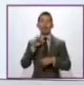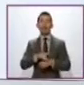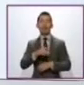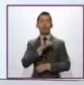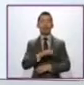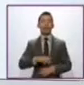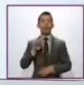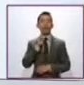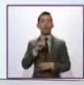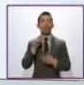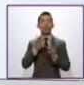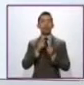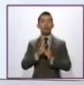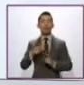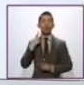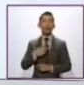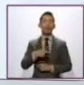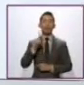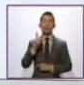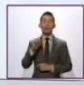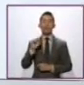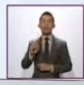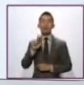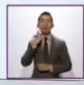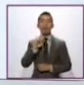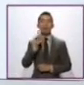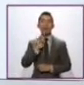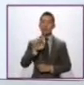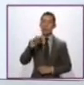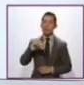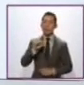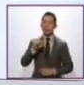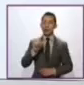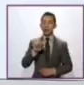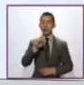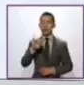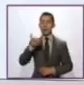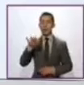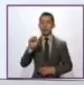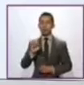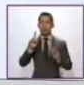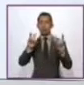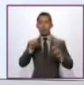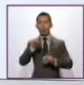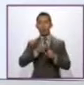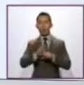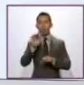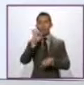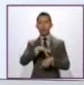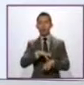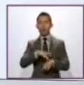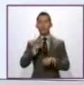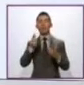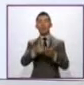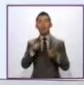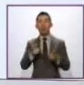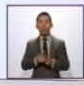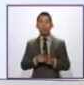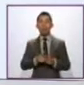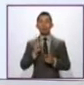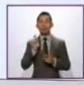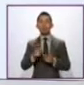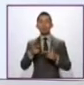la candidata del Partido Encuentro Solidario, María de Jesús Ibarra Silva, a propósito del tema que le tocó en el sorteo, grupos en condición